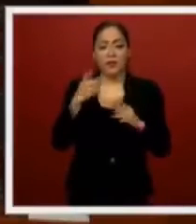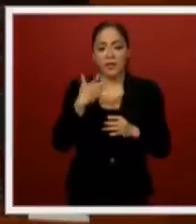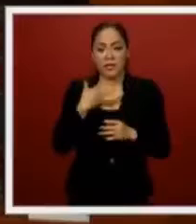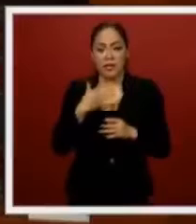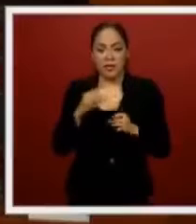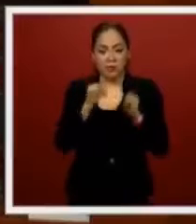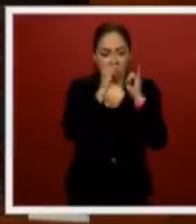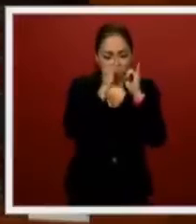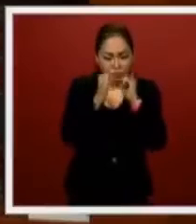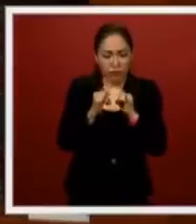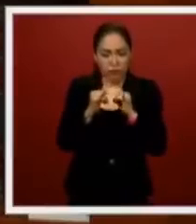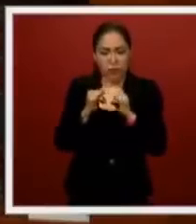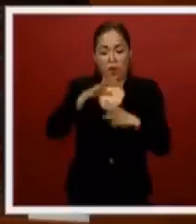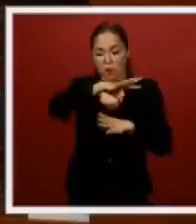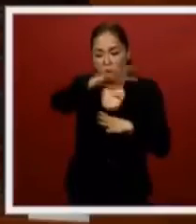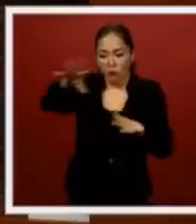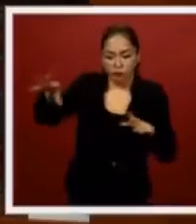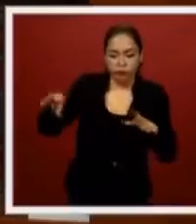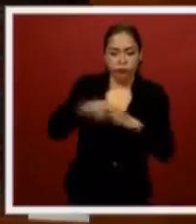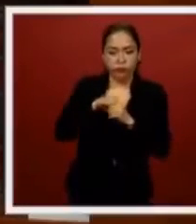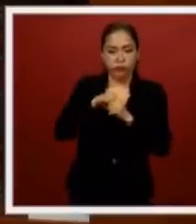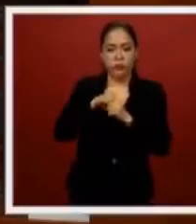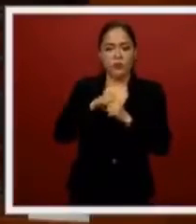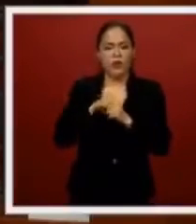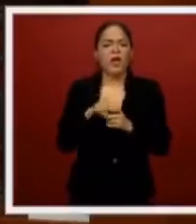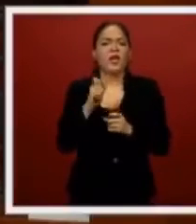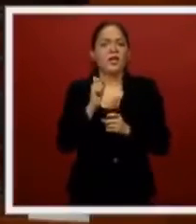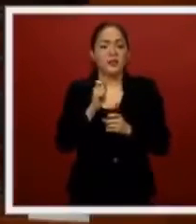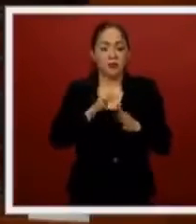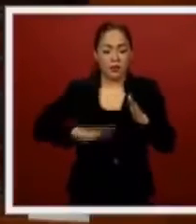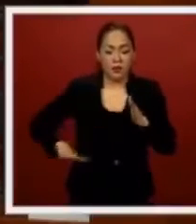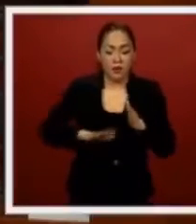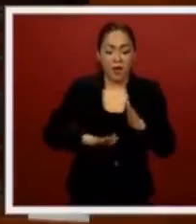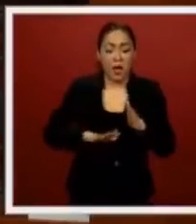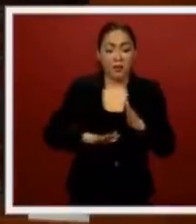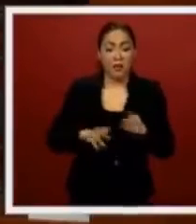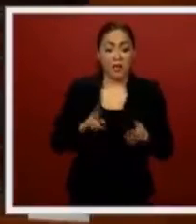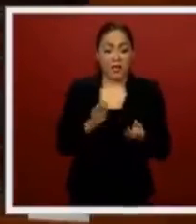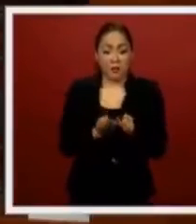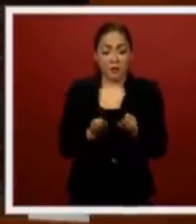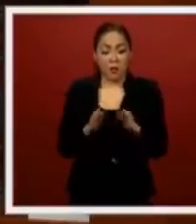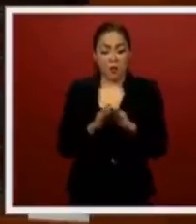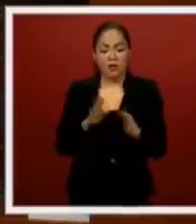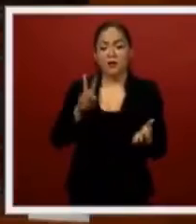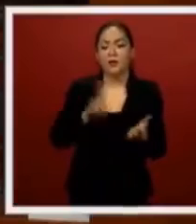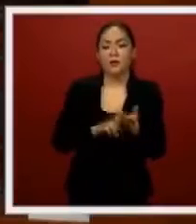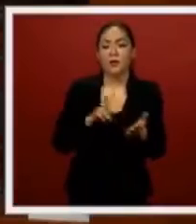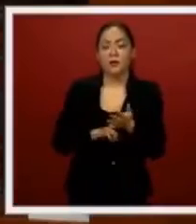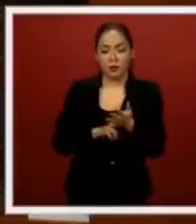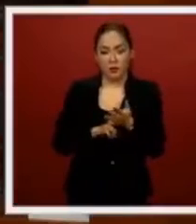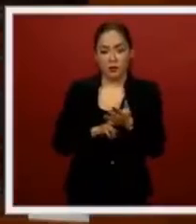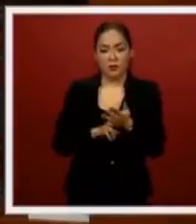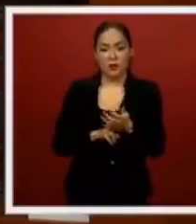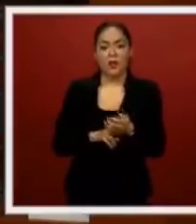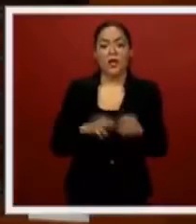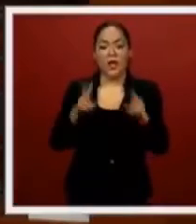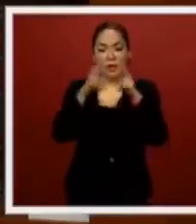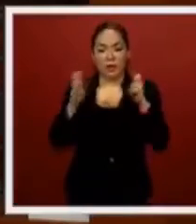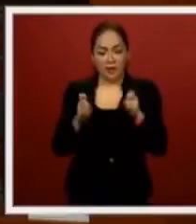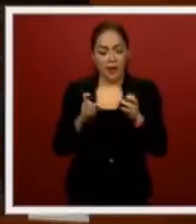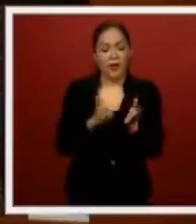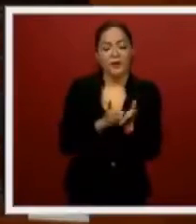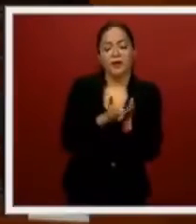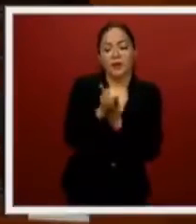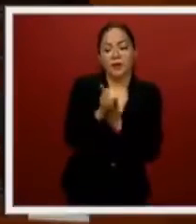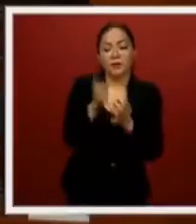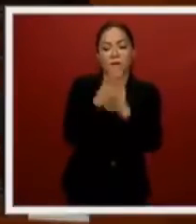integral y si es sostenible. Por ello es que hoy hemos dedicado este tema, el derecho a la educación